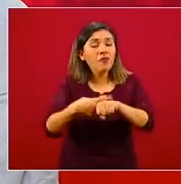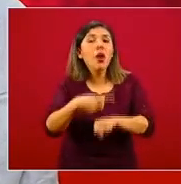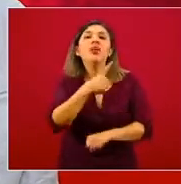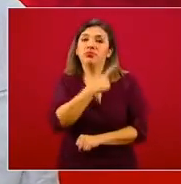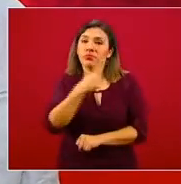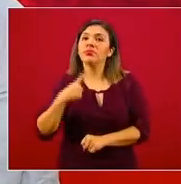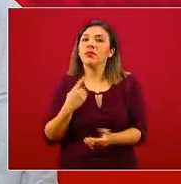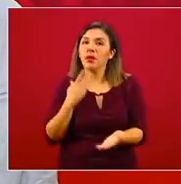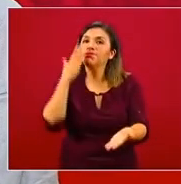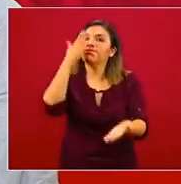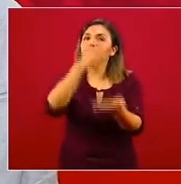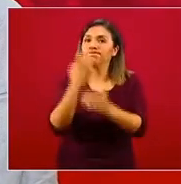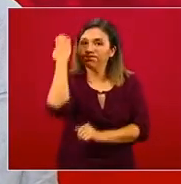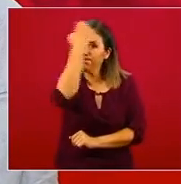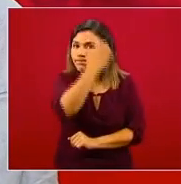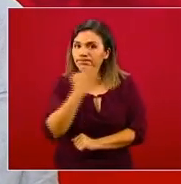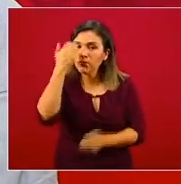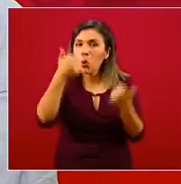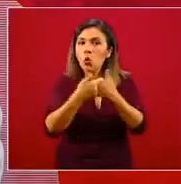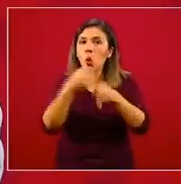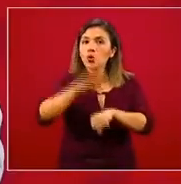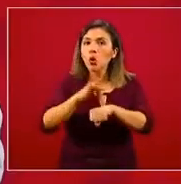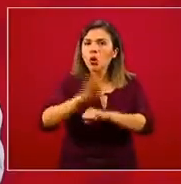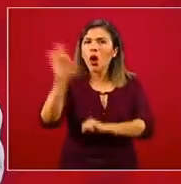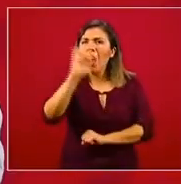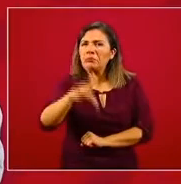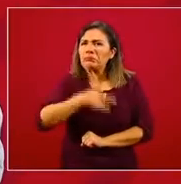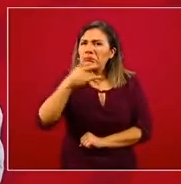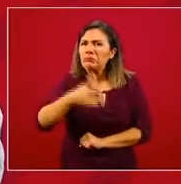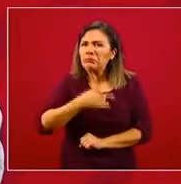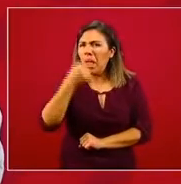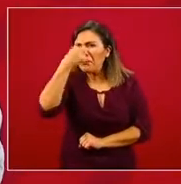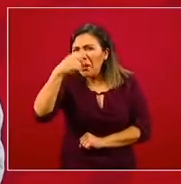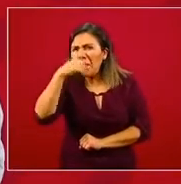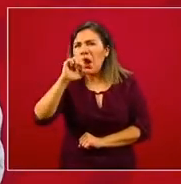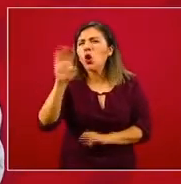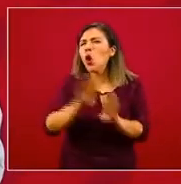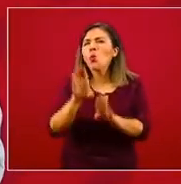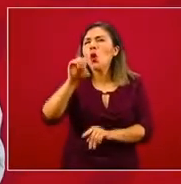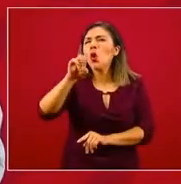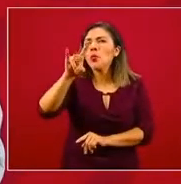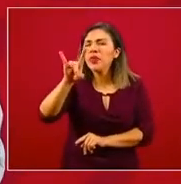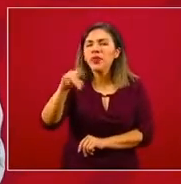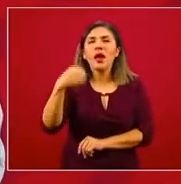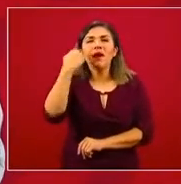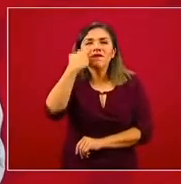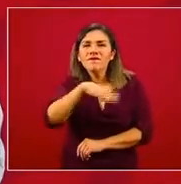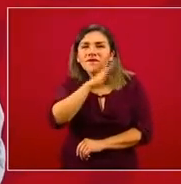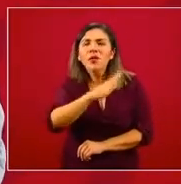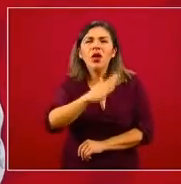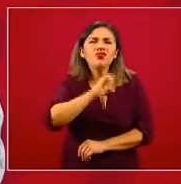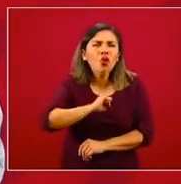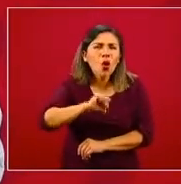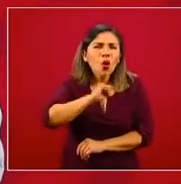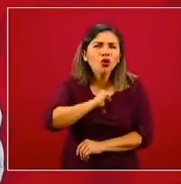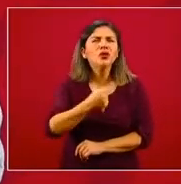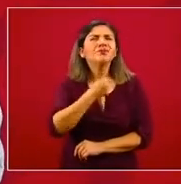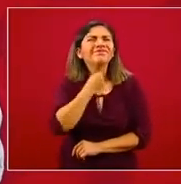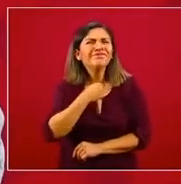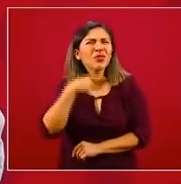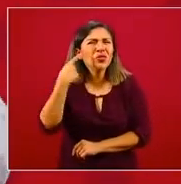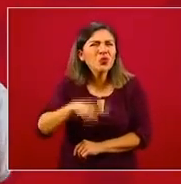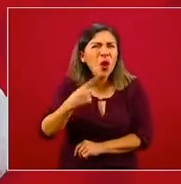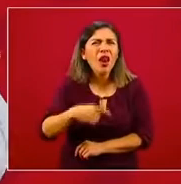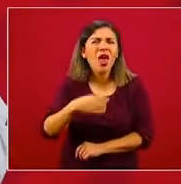people acudir with a la chronic valoración médica diseases si presentaran need los to síntomas de COVID. go see a Fiebre, doctor tos, dolor if de they garganta, were showing dolor de